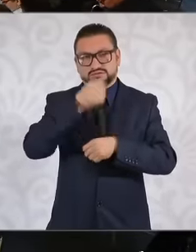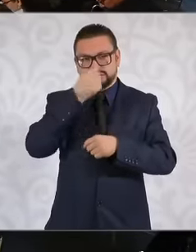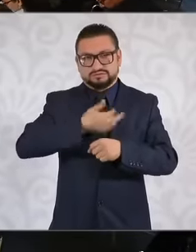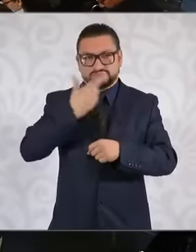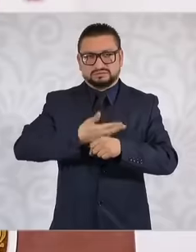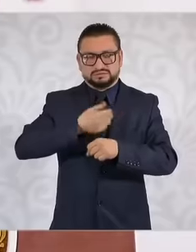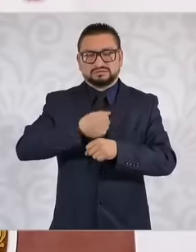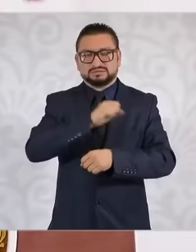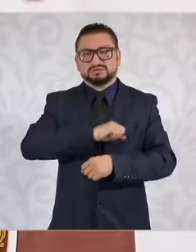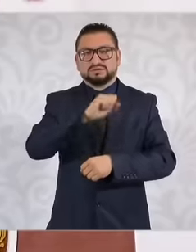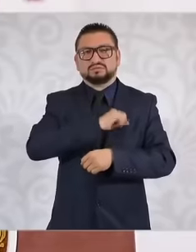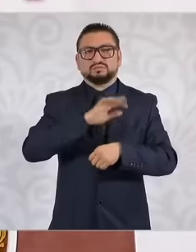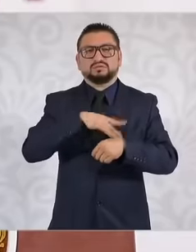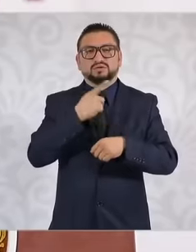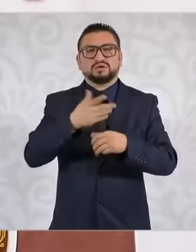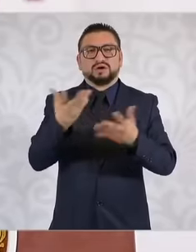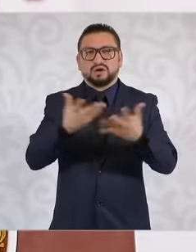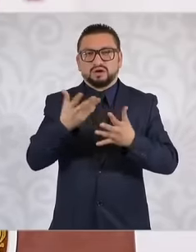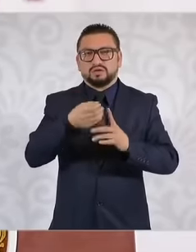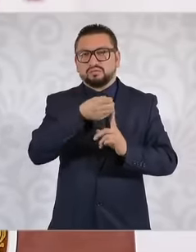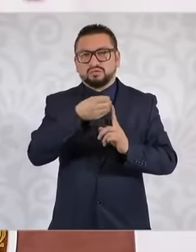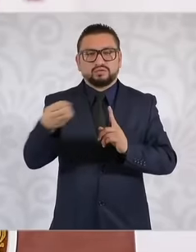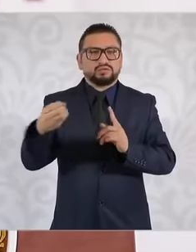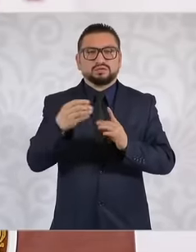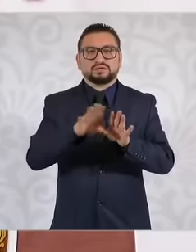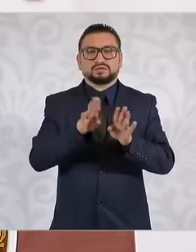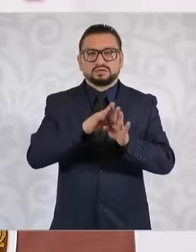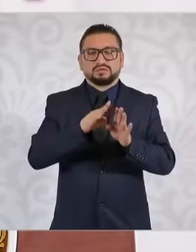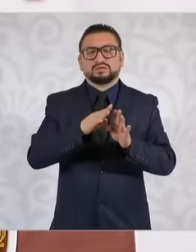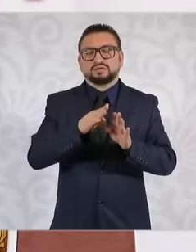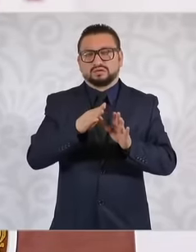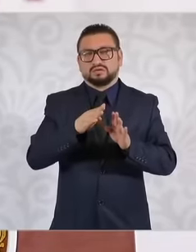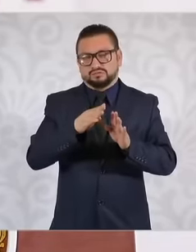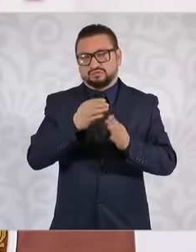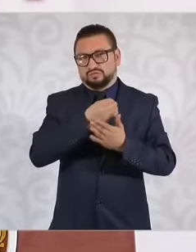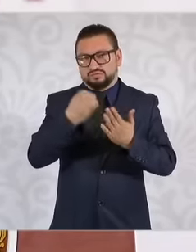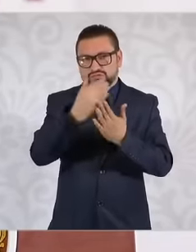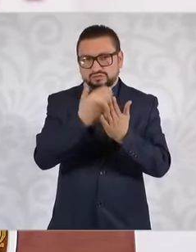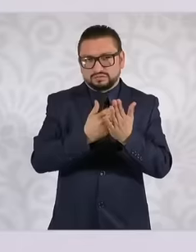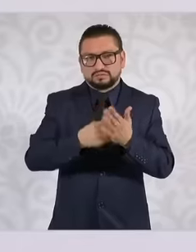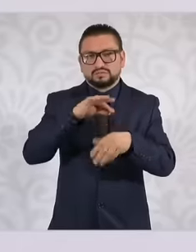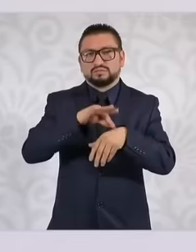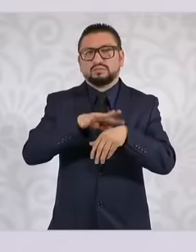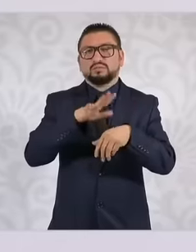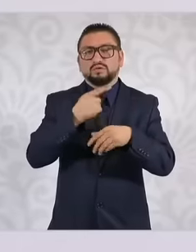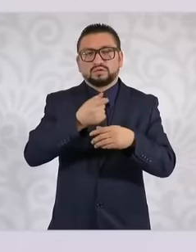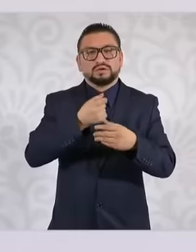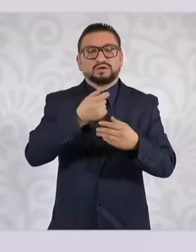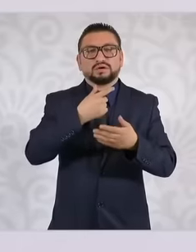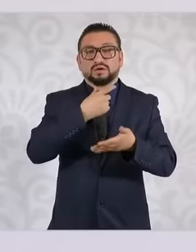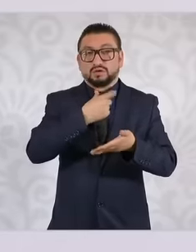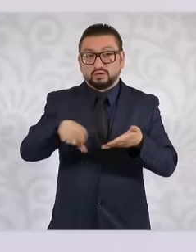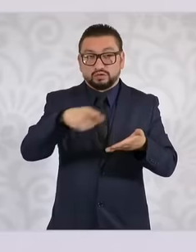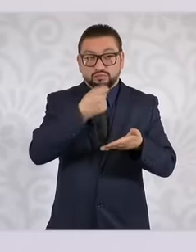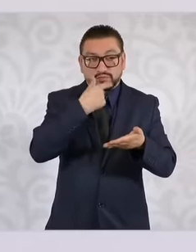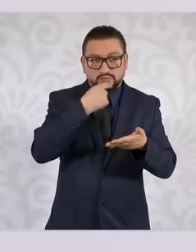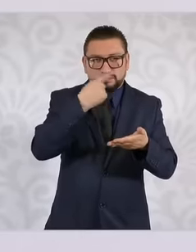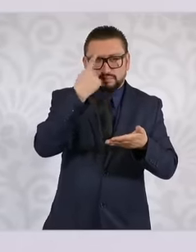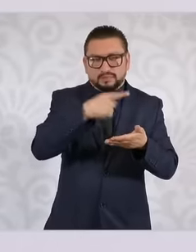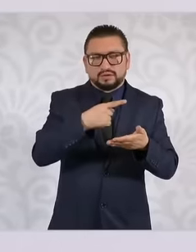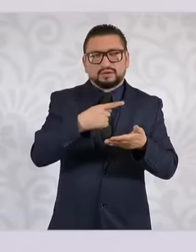están haciendo guías médicas, porque la compra de medicamentos también tiene que ver con ¿qué medicamento compras